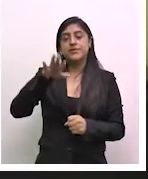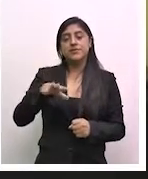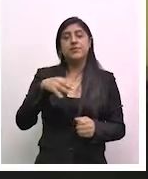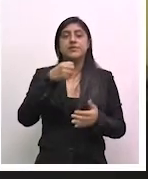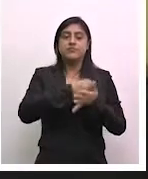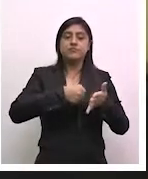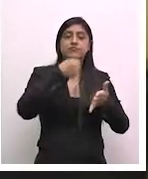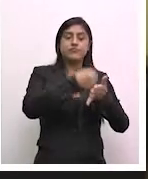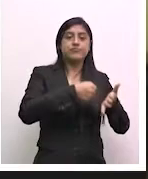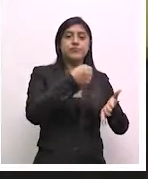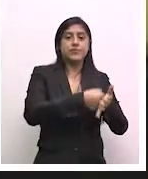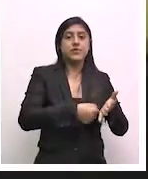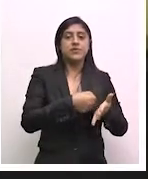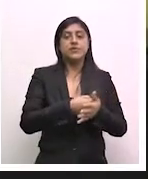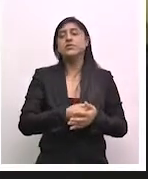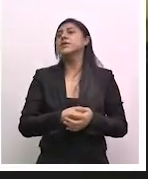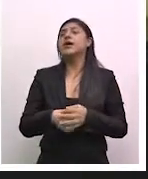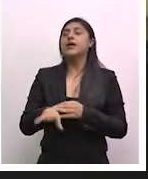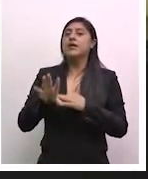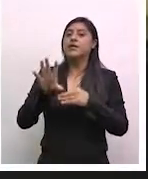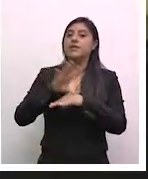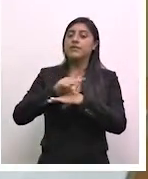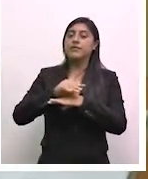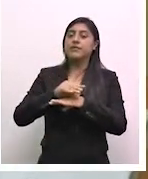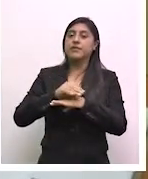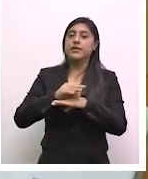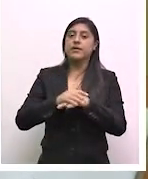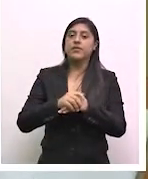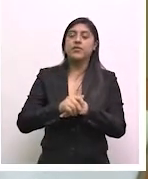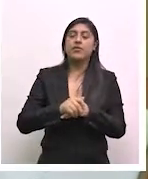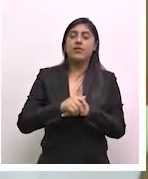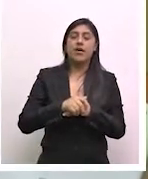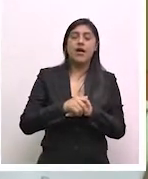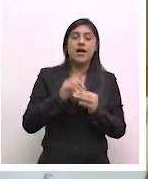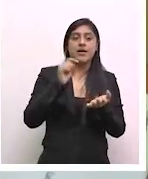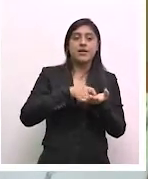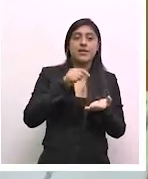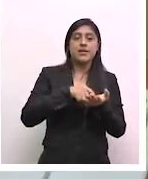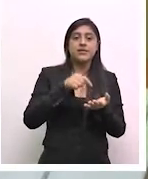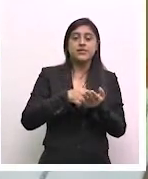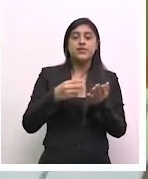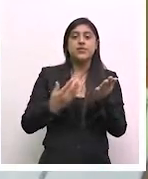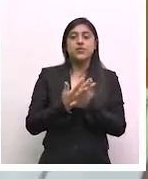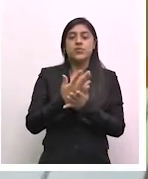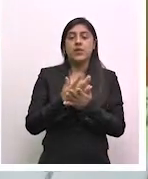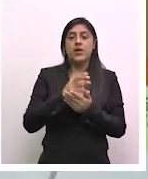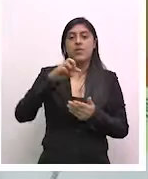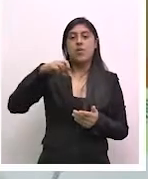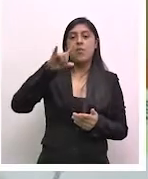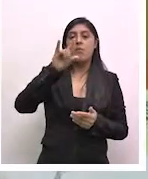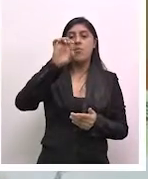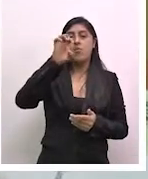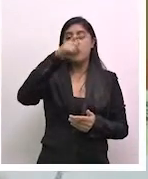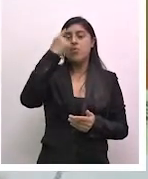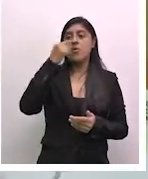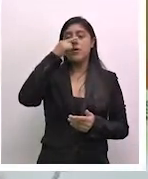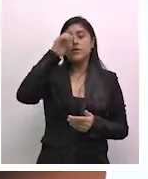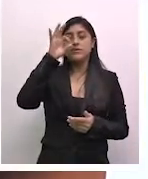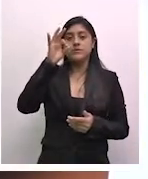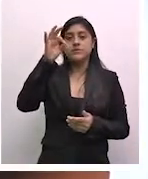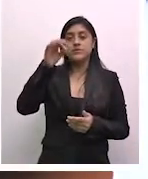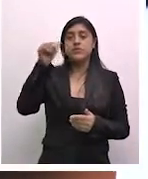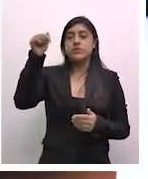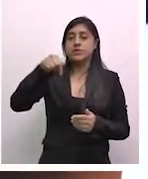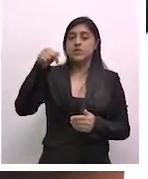después sus ganas de querer salir adelante permitieron que aplicara a un nuevo puesto y resultó siendo el más apto es por